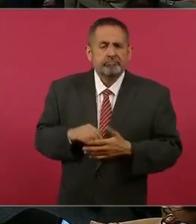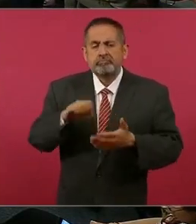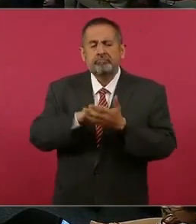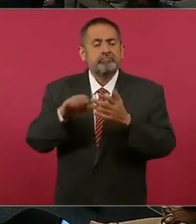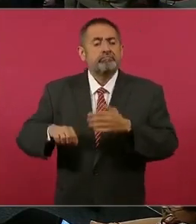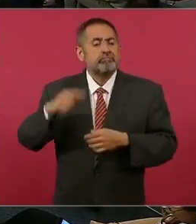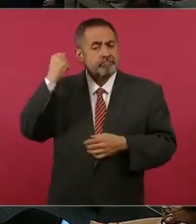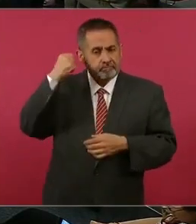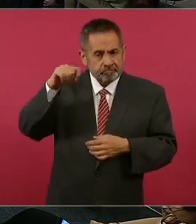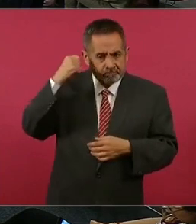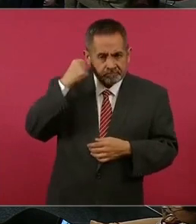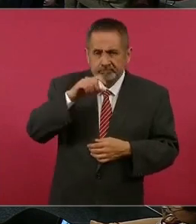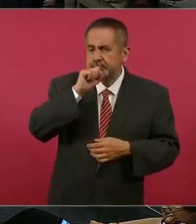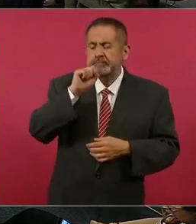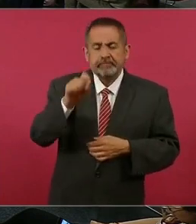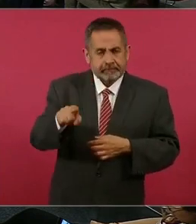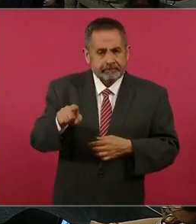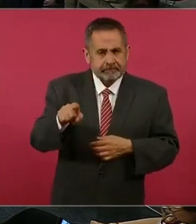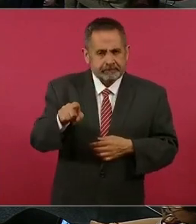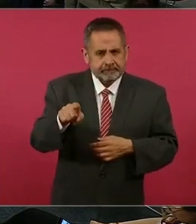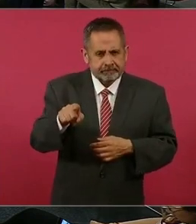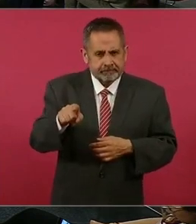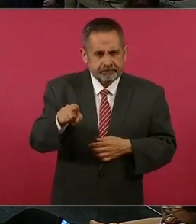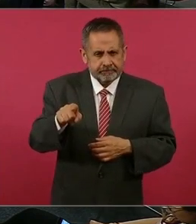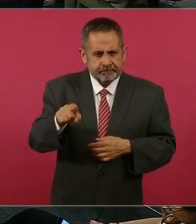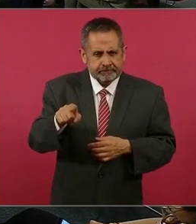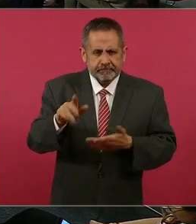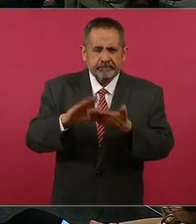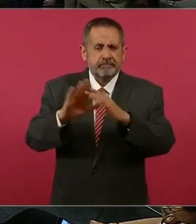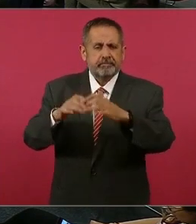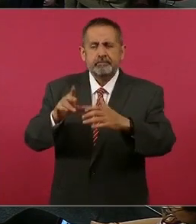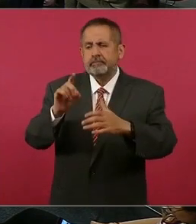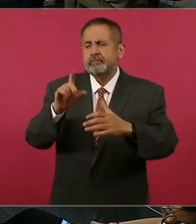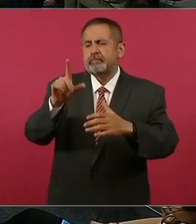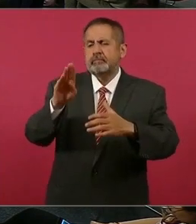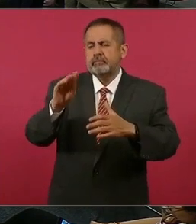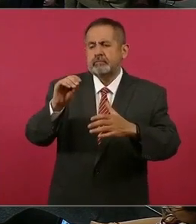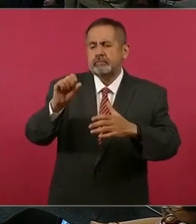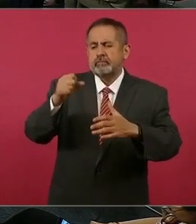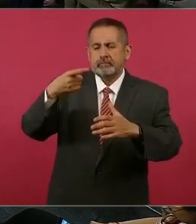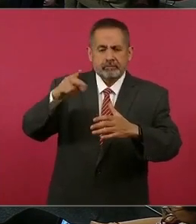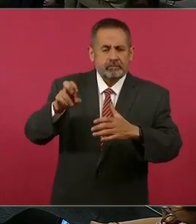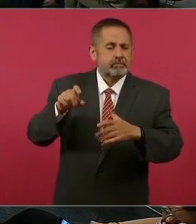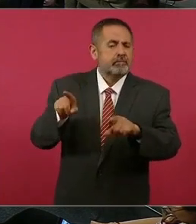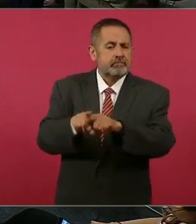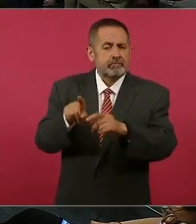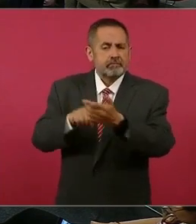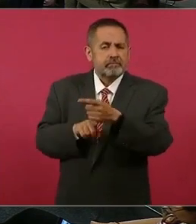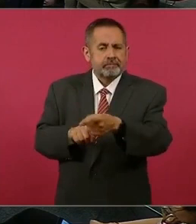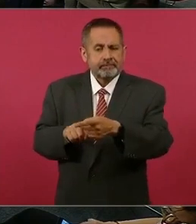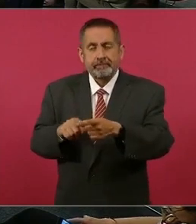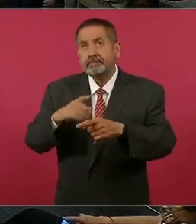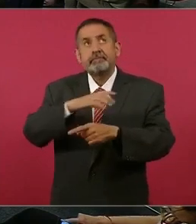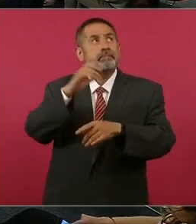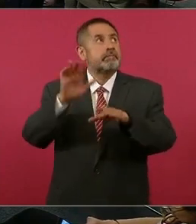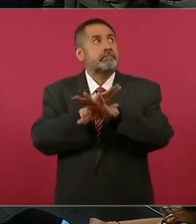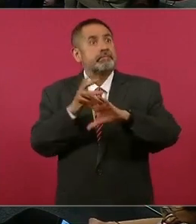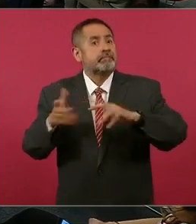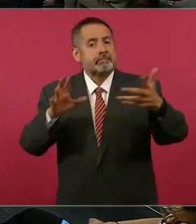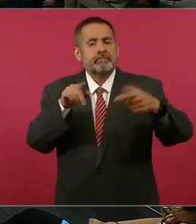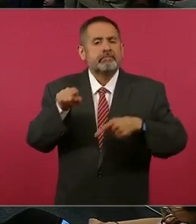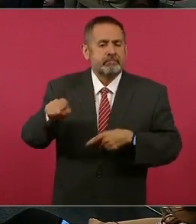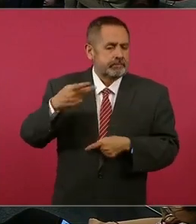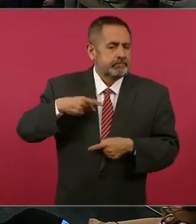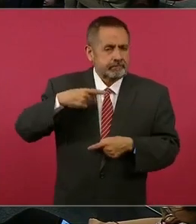en Tabasco también con esta, la comunidad del Bosque, que también esto es un cambio climático además, porque